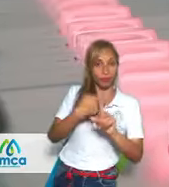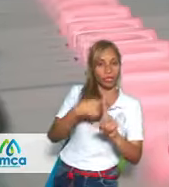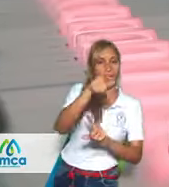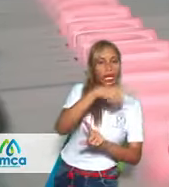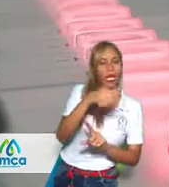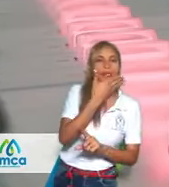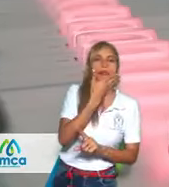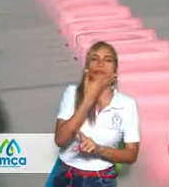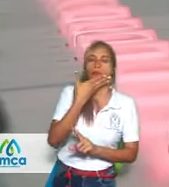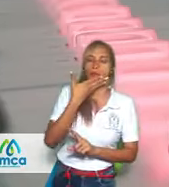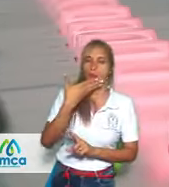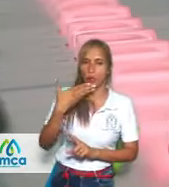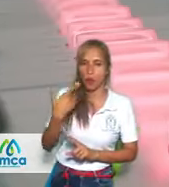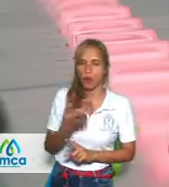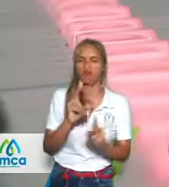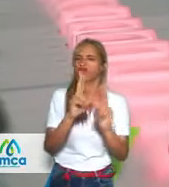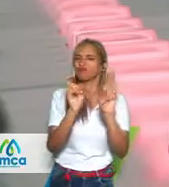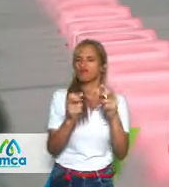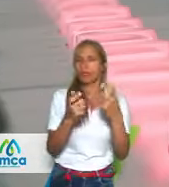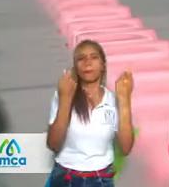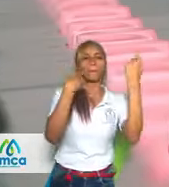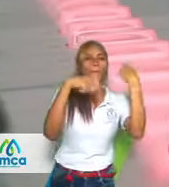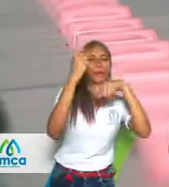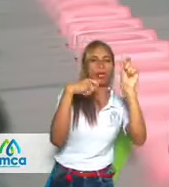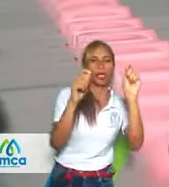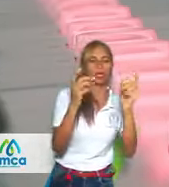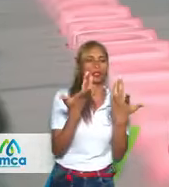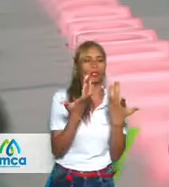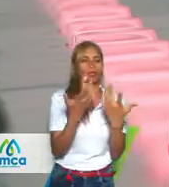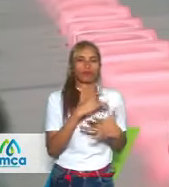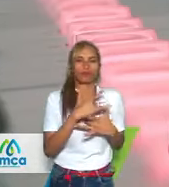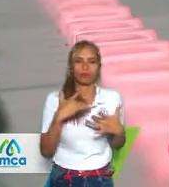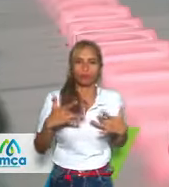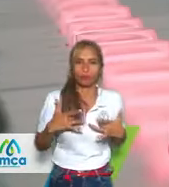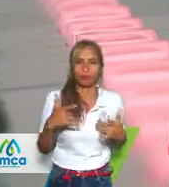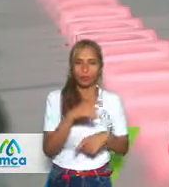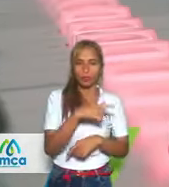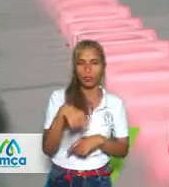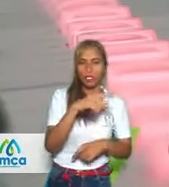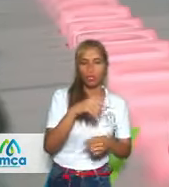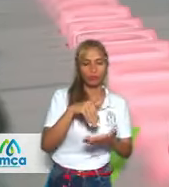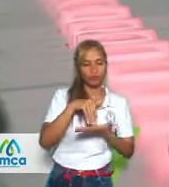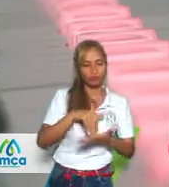en temas de ventas, en temas de salubridad, en temas de fortalecimientos